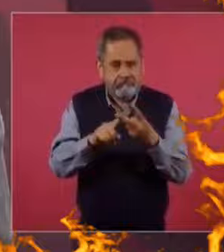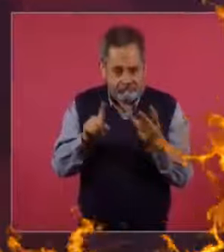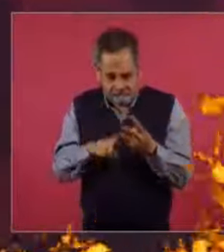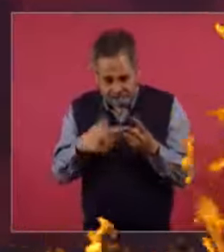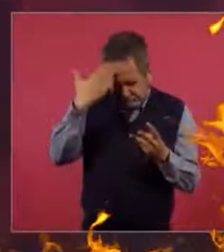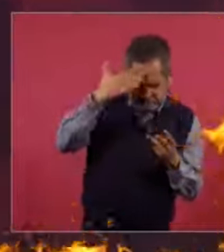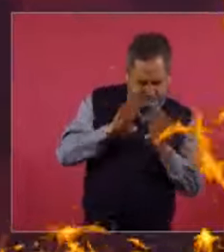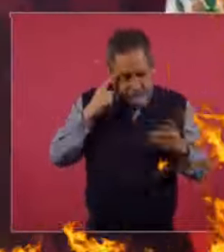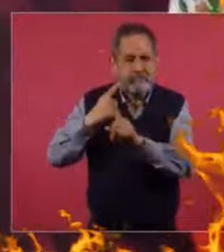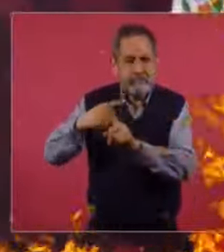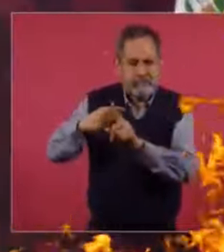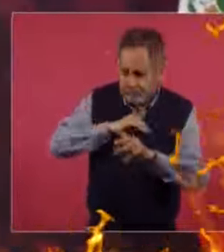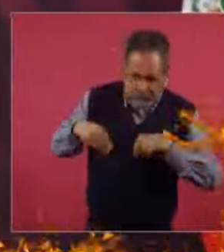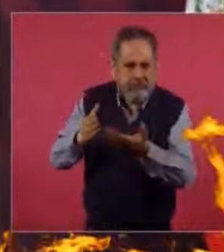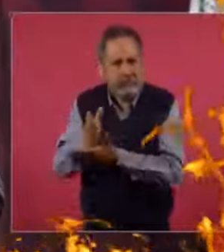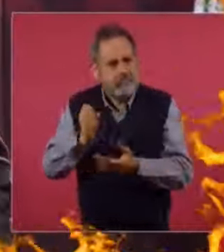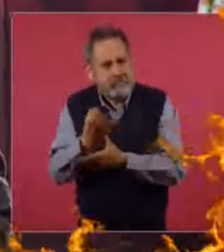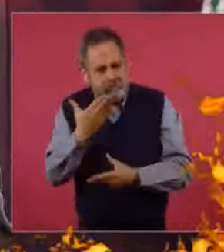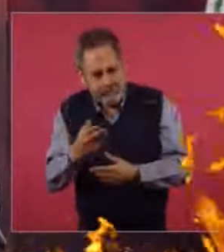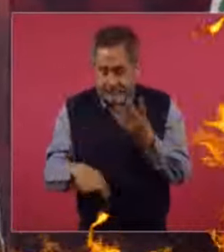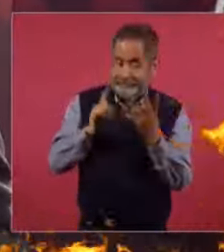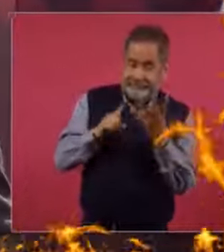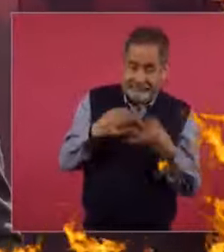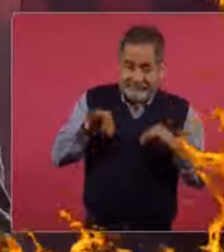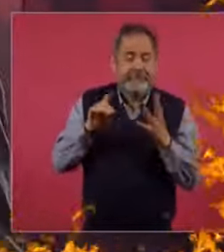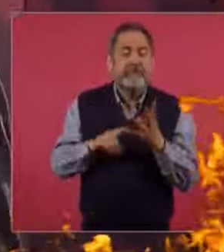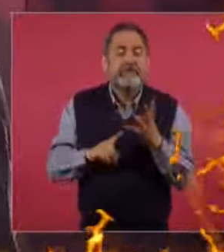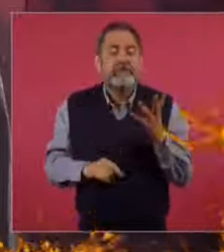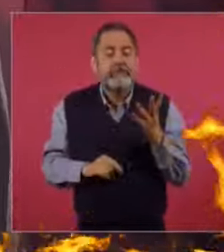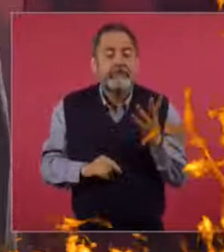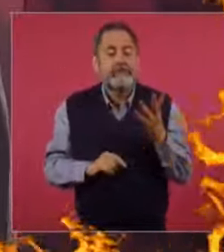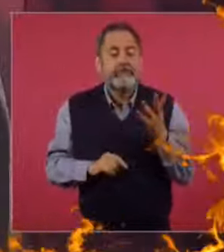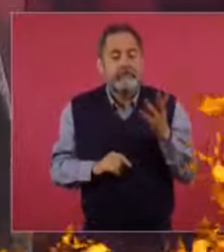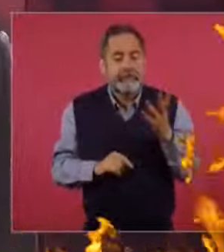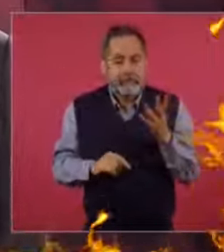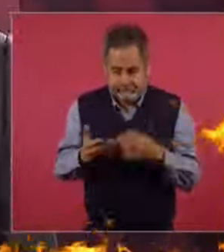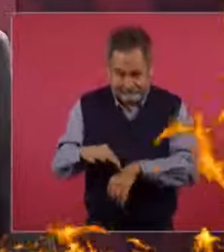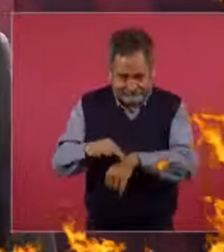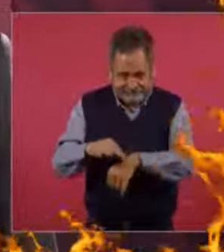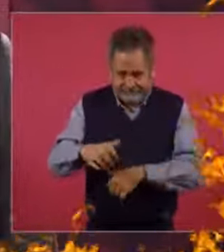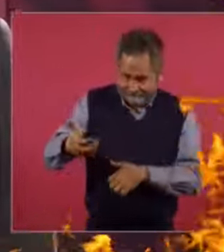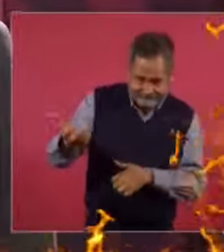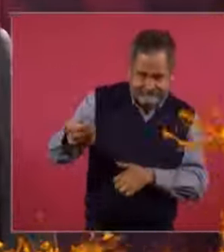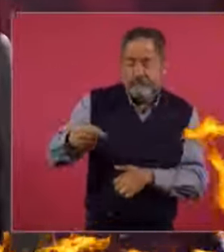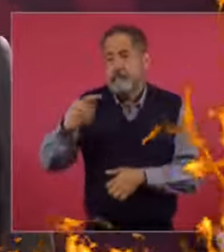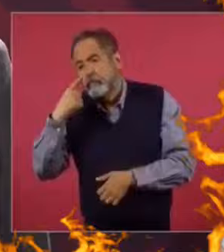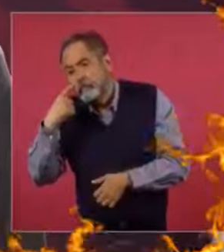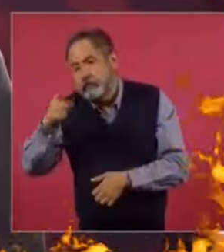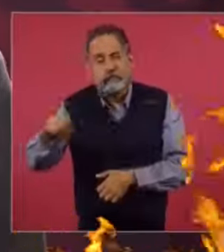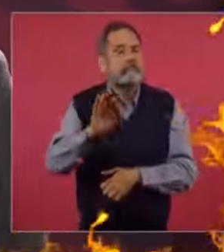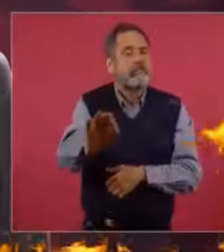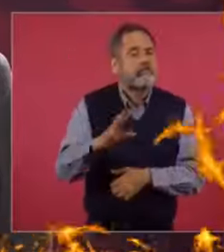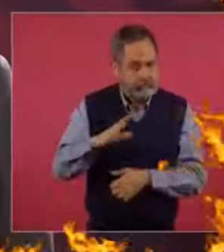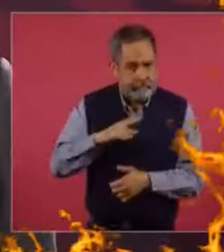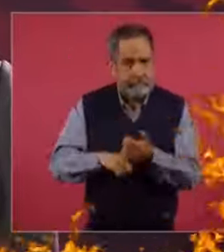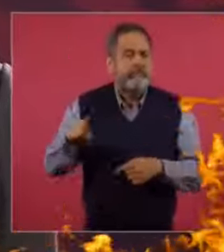supimos cómo hacerlo. Pero lo más importante de todo, que en los hechos la gente